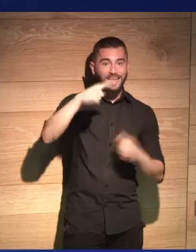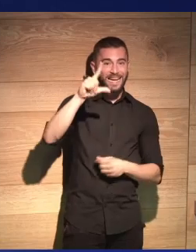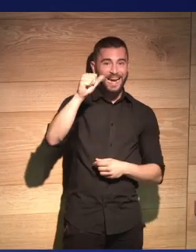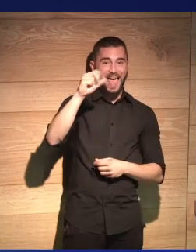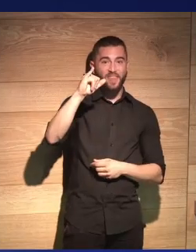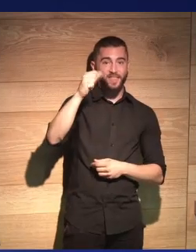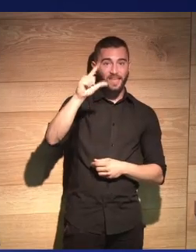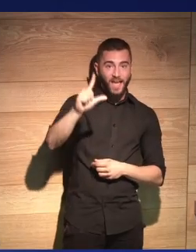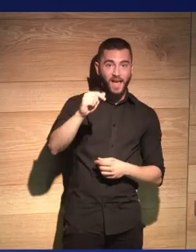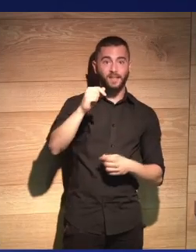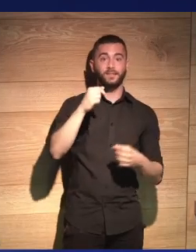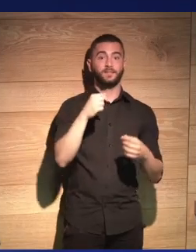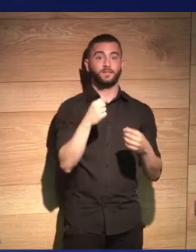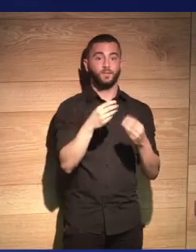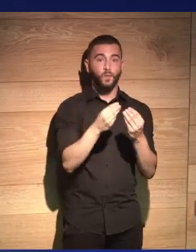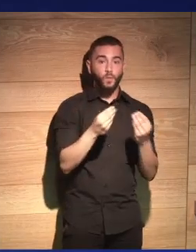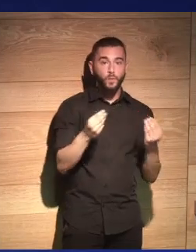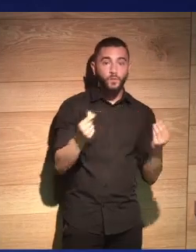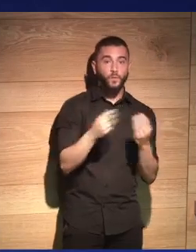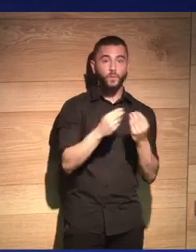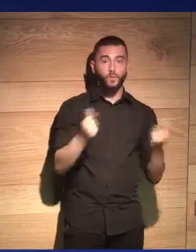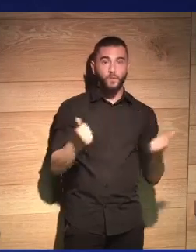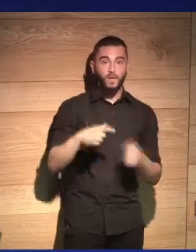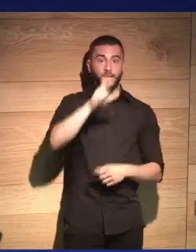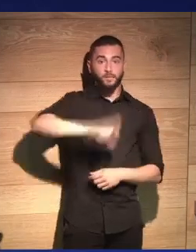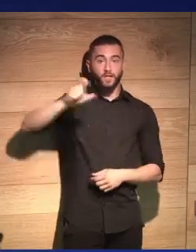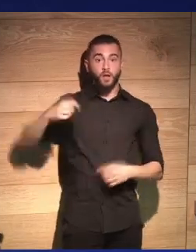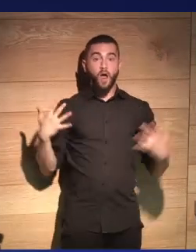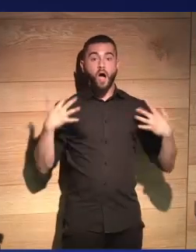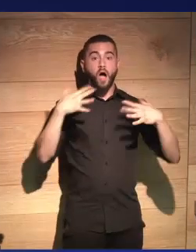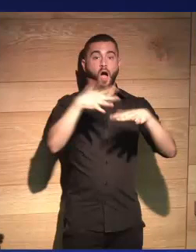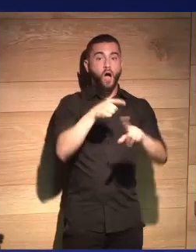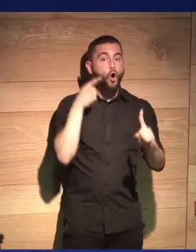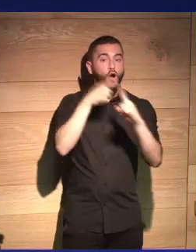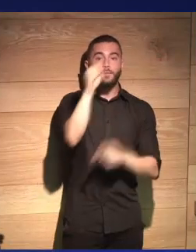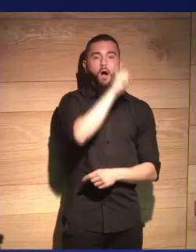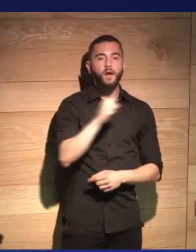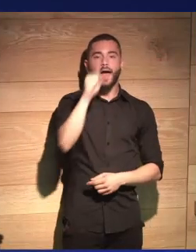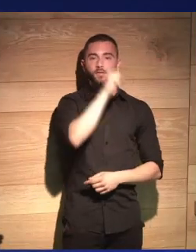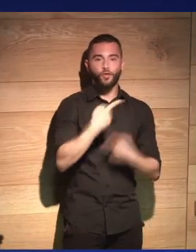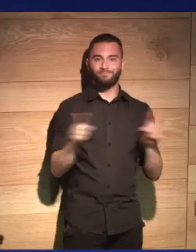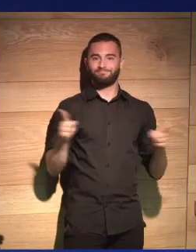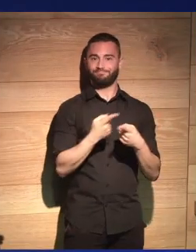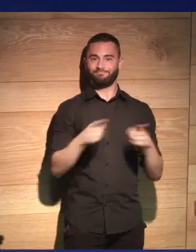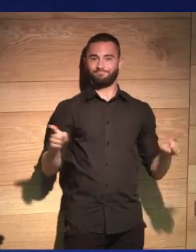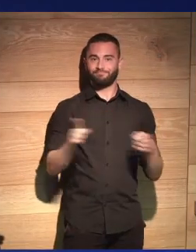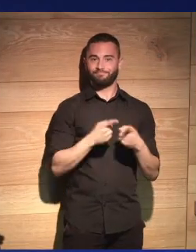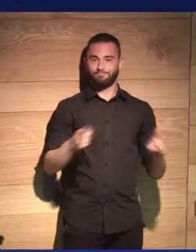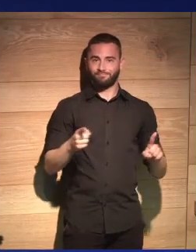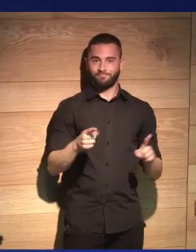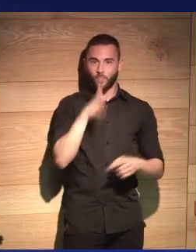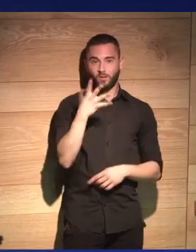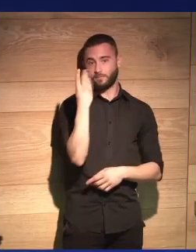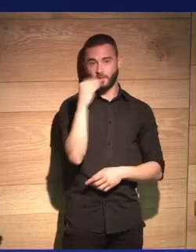Islandia a cantarle una canción a este glaciar que de alguna manera se estaba derrumbando,